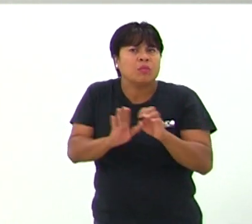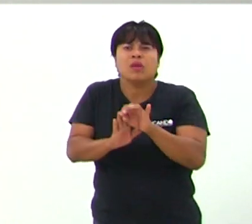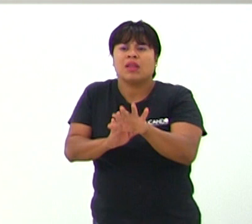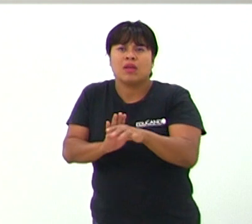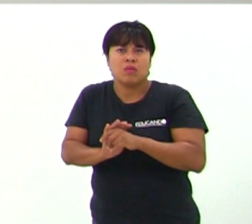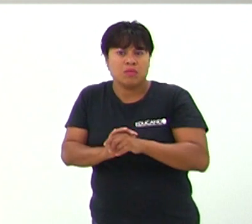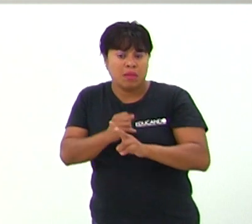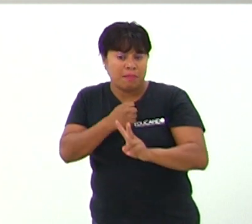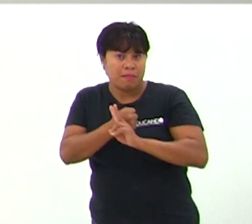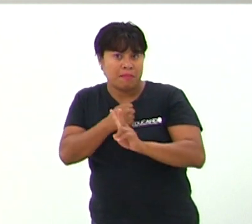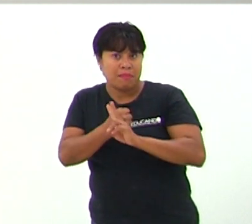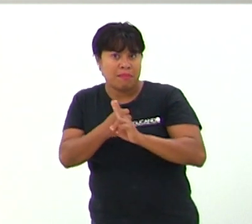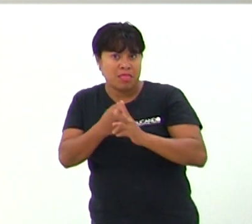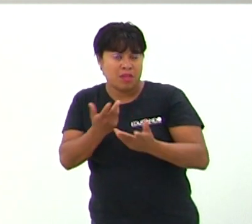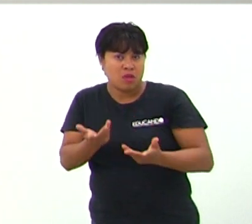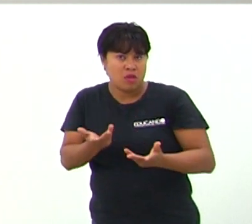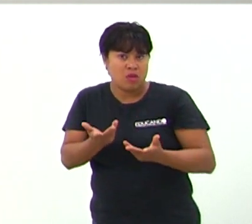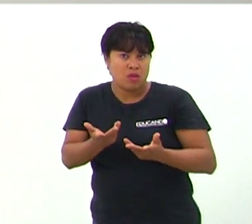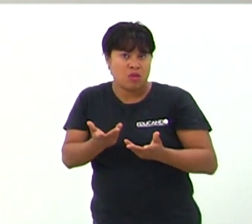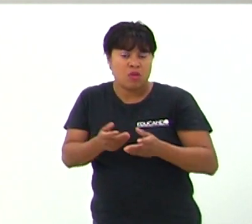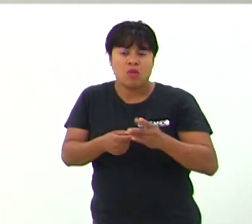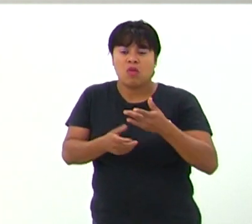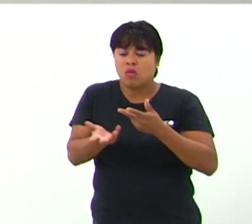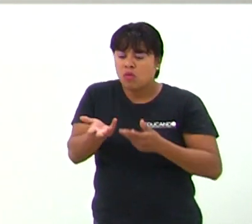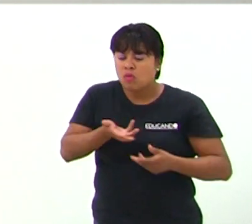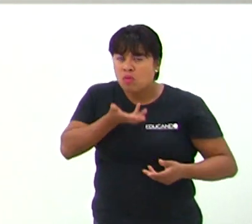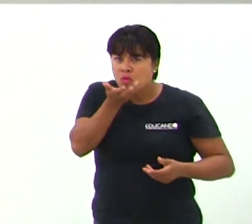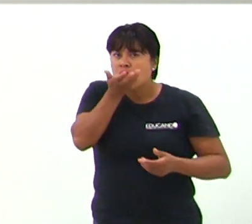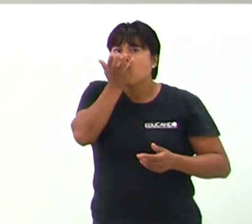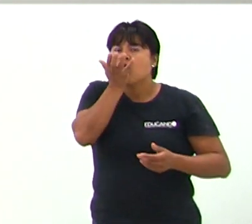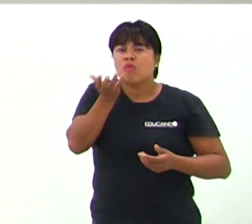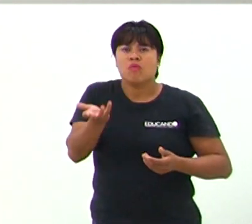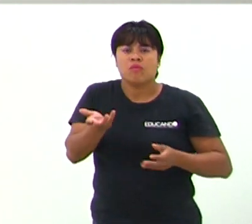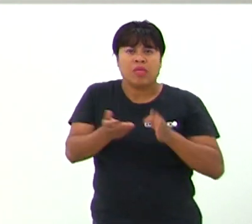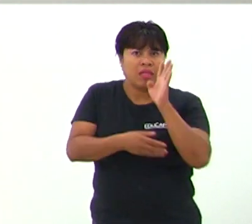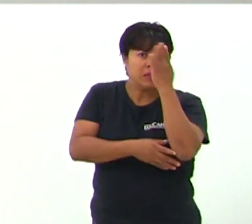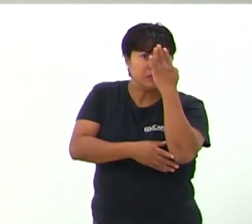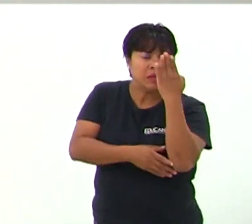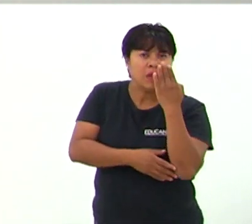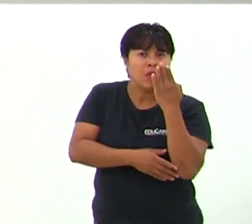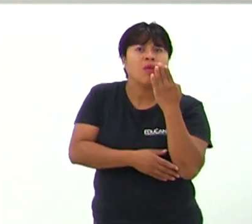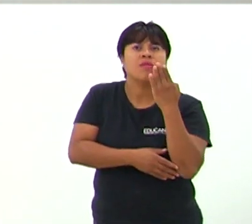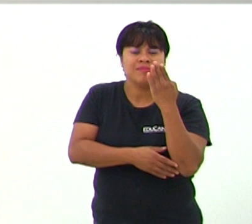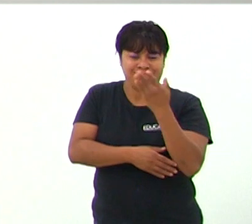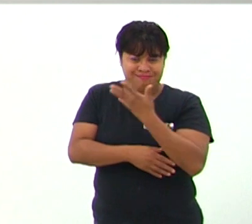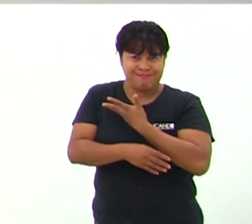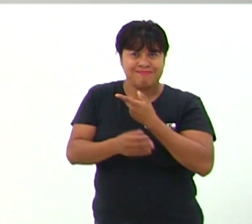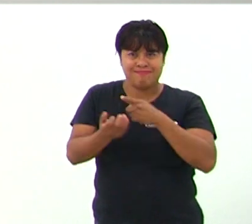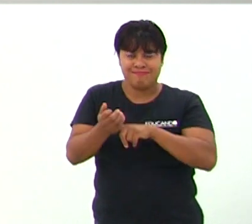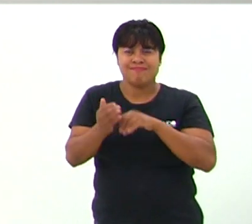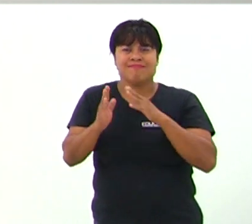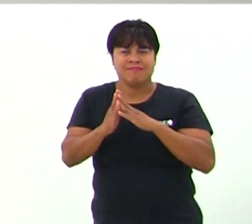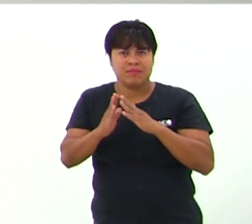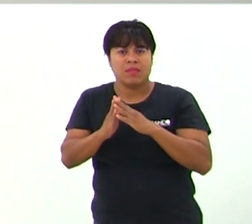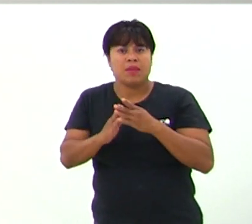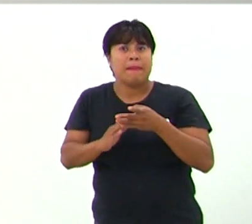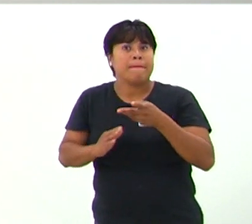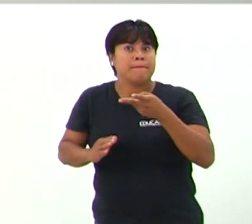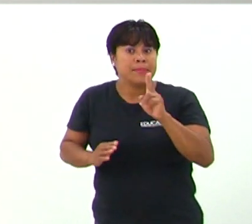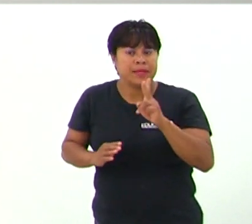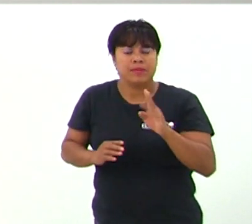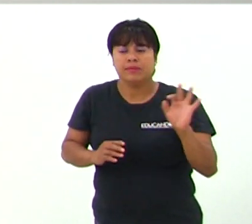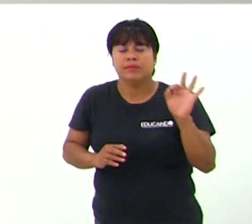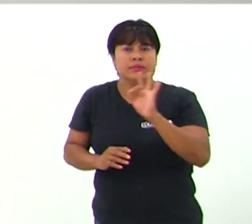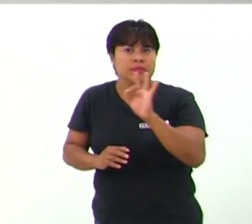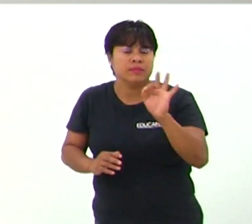ejemplo, un vaso de vidrio, una copa, algún espejo, bien, que tenemos en casa. Pero si en